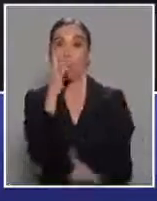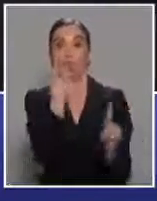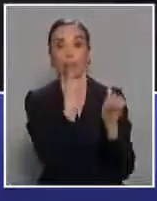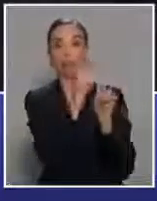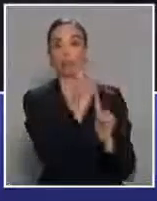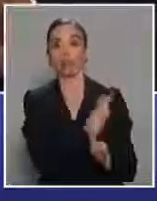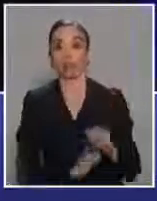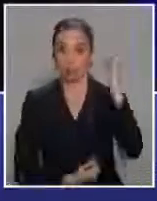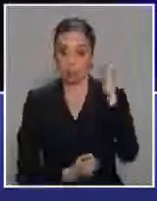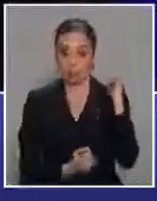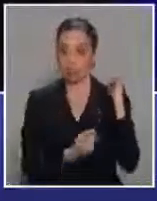reconozco y no es poco